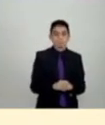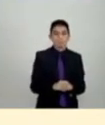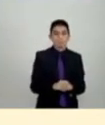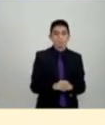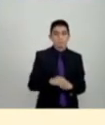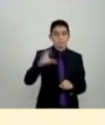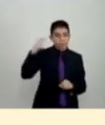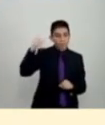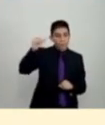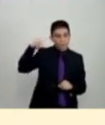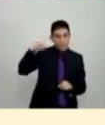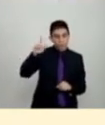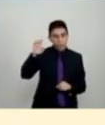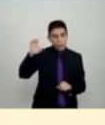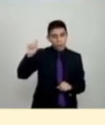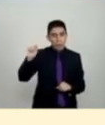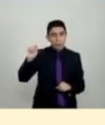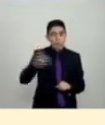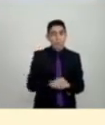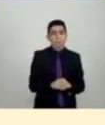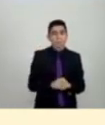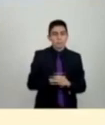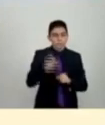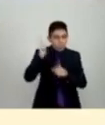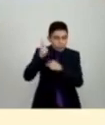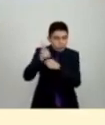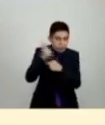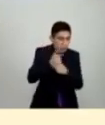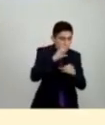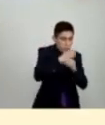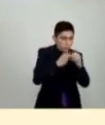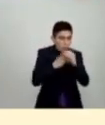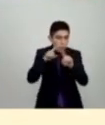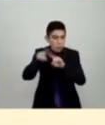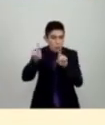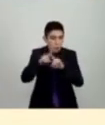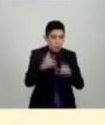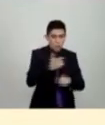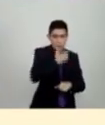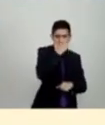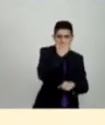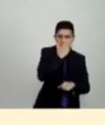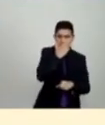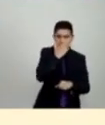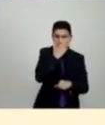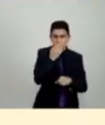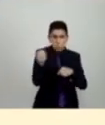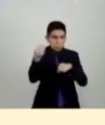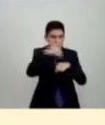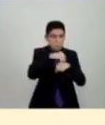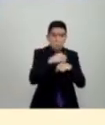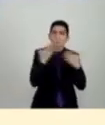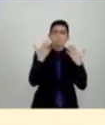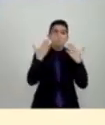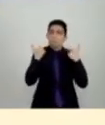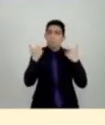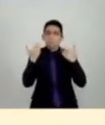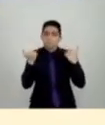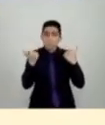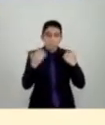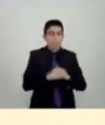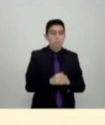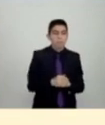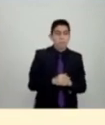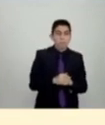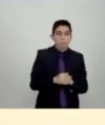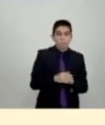leyendo a Raymond Chandler, uno, claro, encuentra miles de cosas, pero no hay, o sea, el humor no es un elemento que esté al interior de la estética.